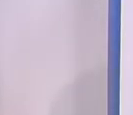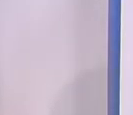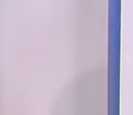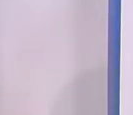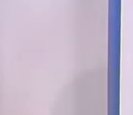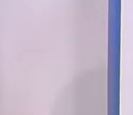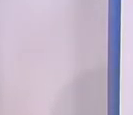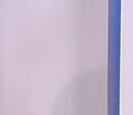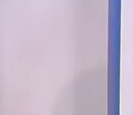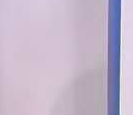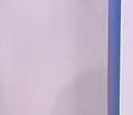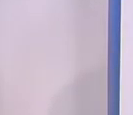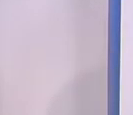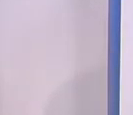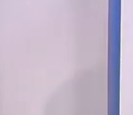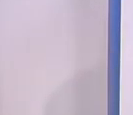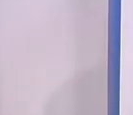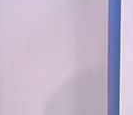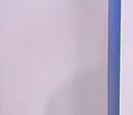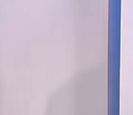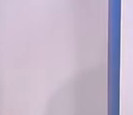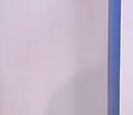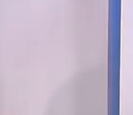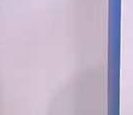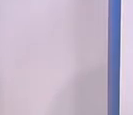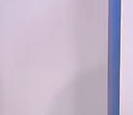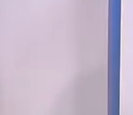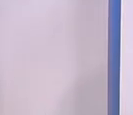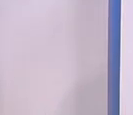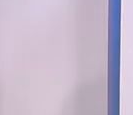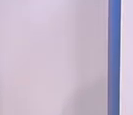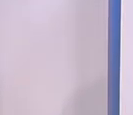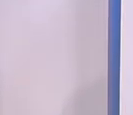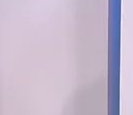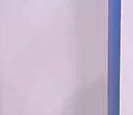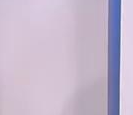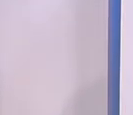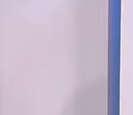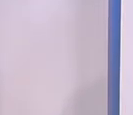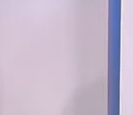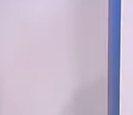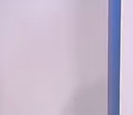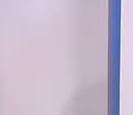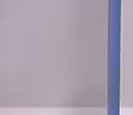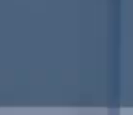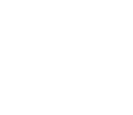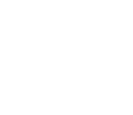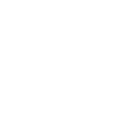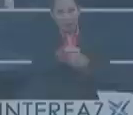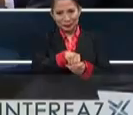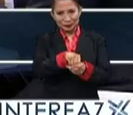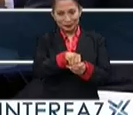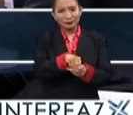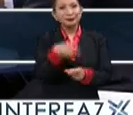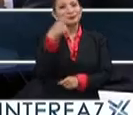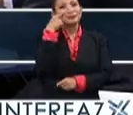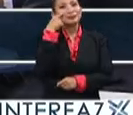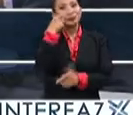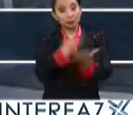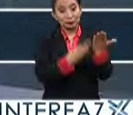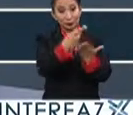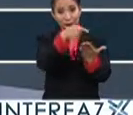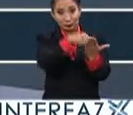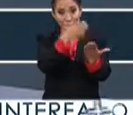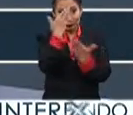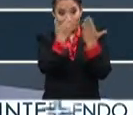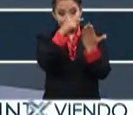José Carlos Hernández nos explicó las habilidades que desarrollarán los estudiantes que accedan a esta licenciatura. La verdad es que el plan de estudios